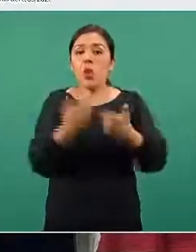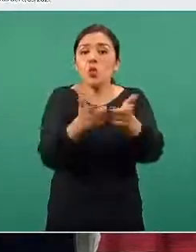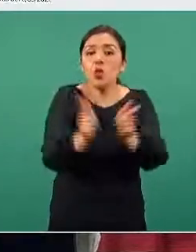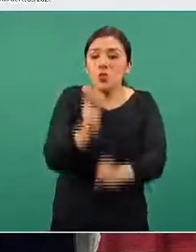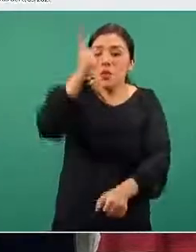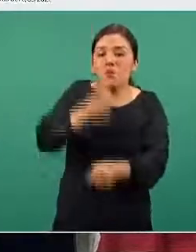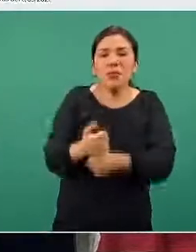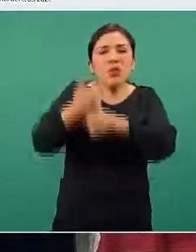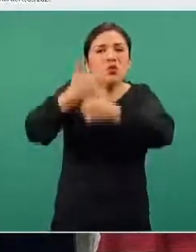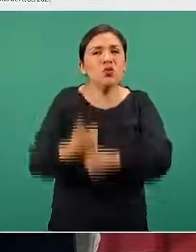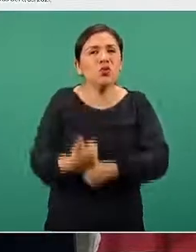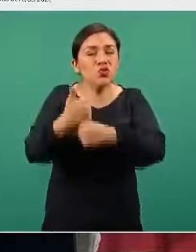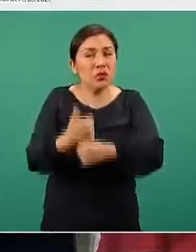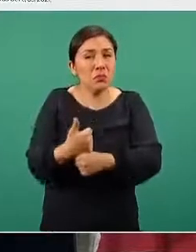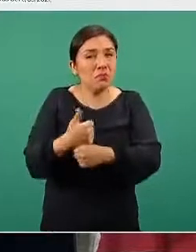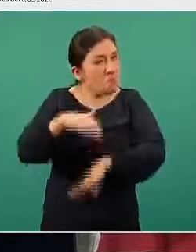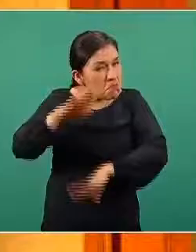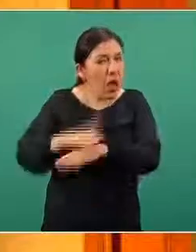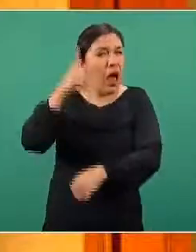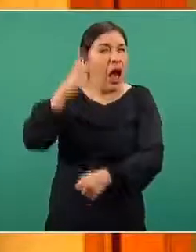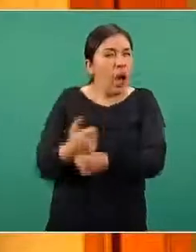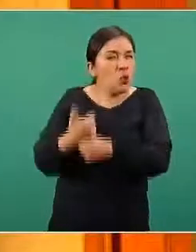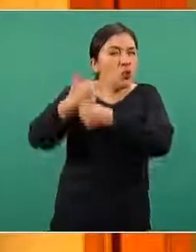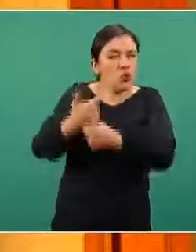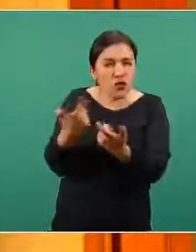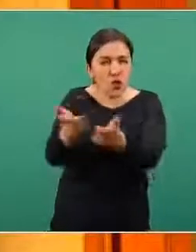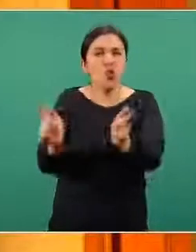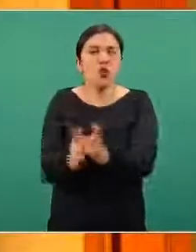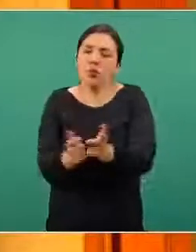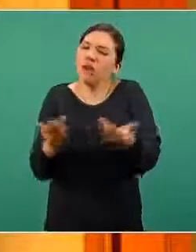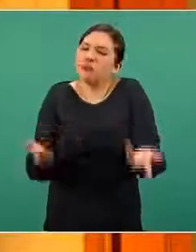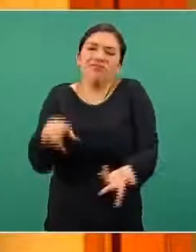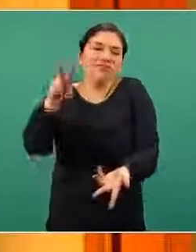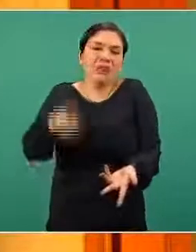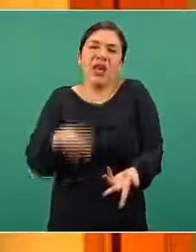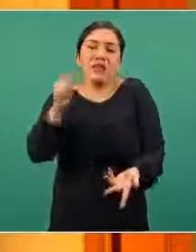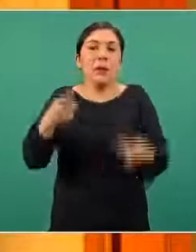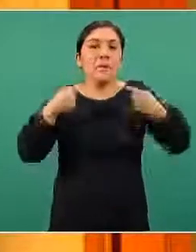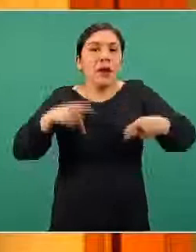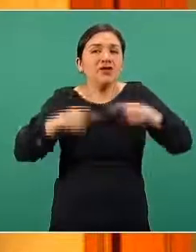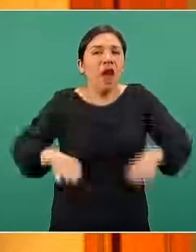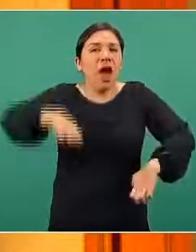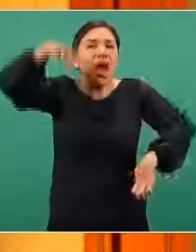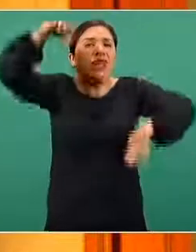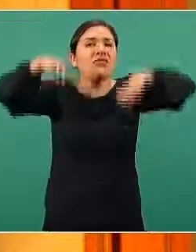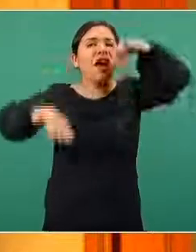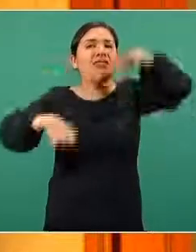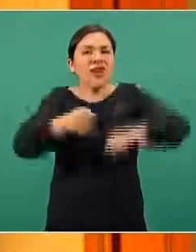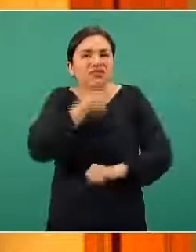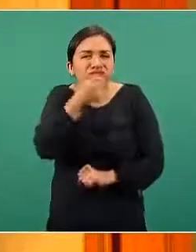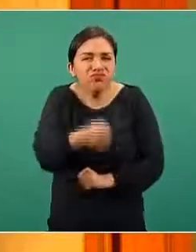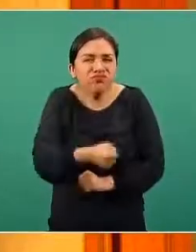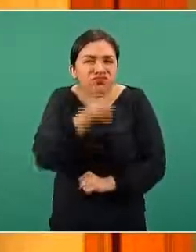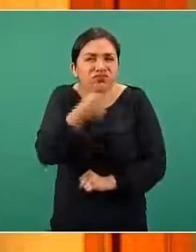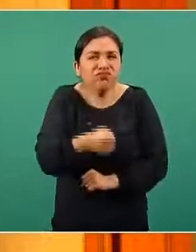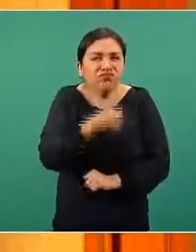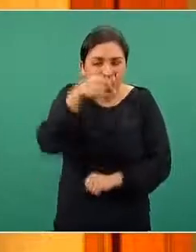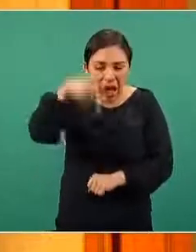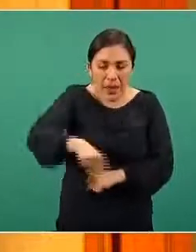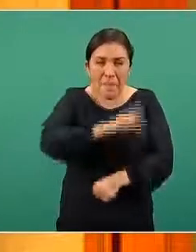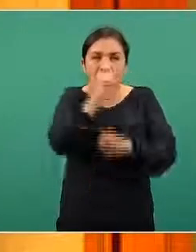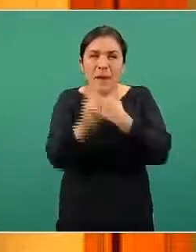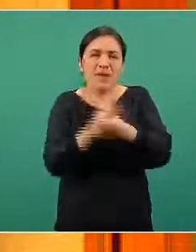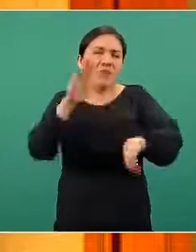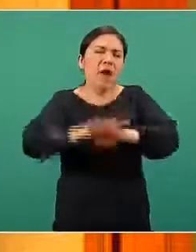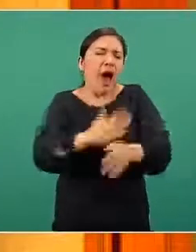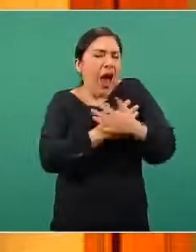vulnerables. Y uno de los grupos más vulnerables, por supuesto, son los adultos mayores de nuestro país, a los que